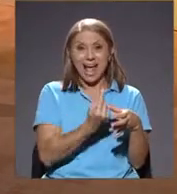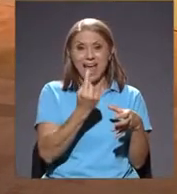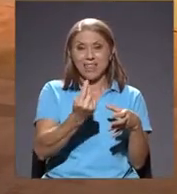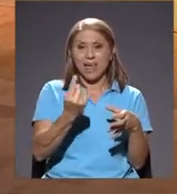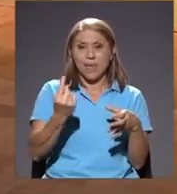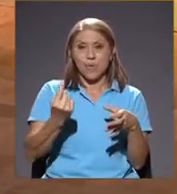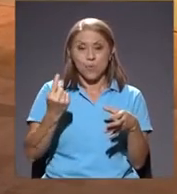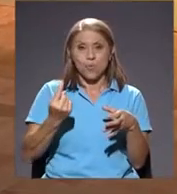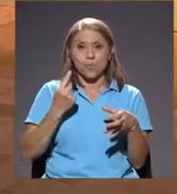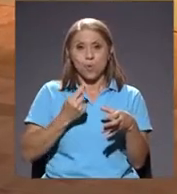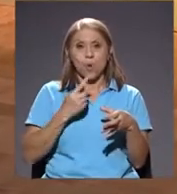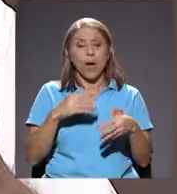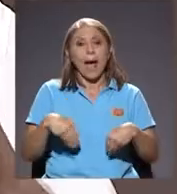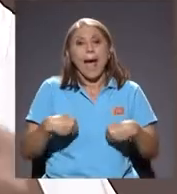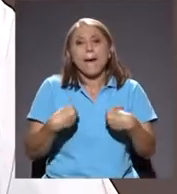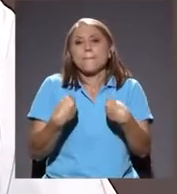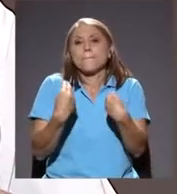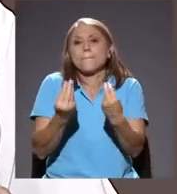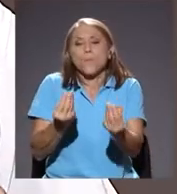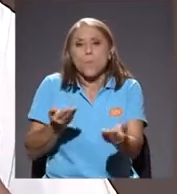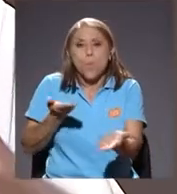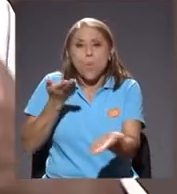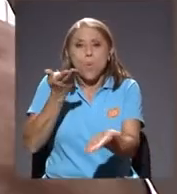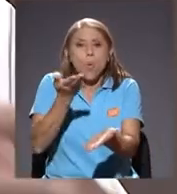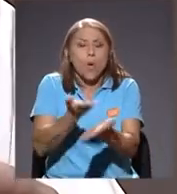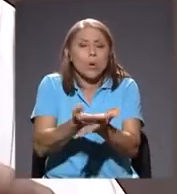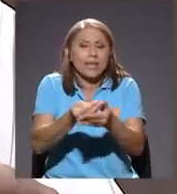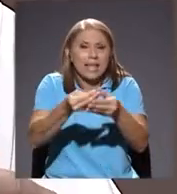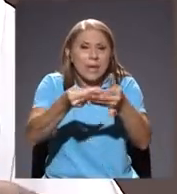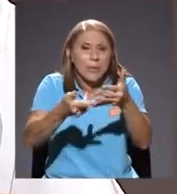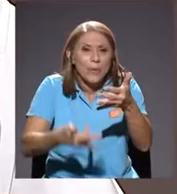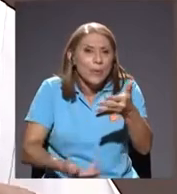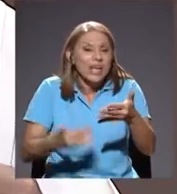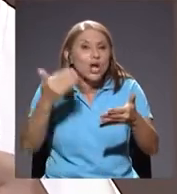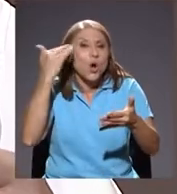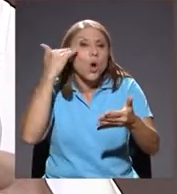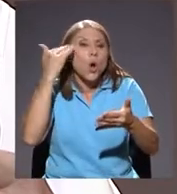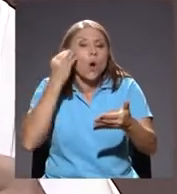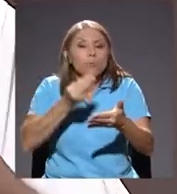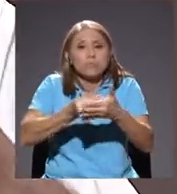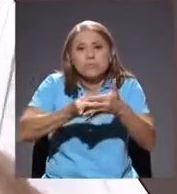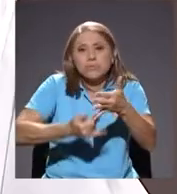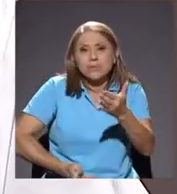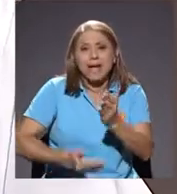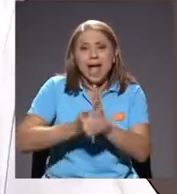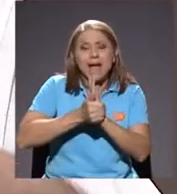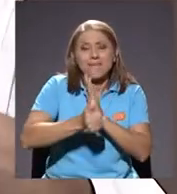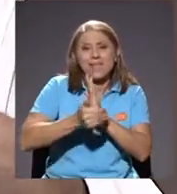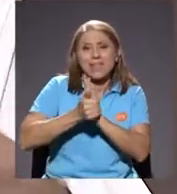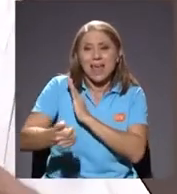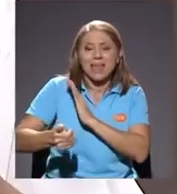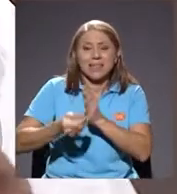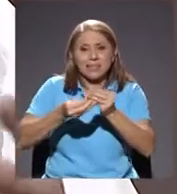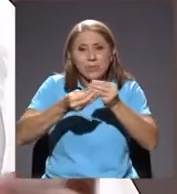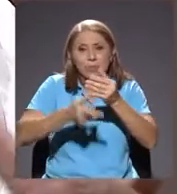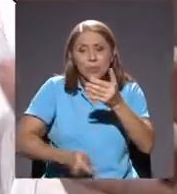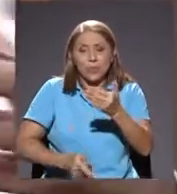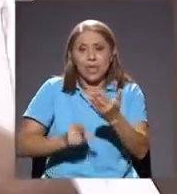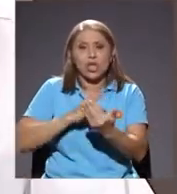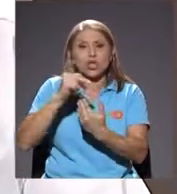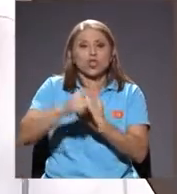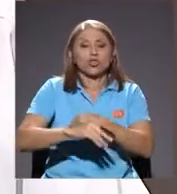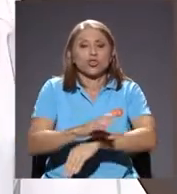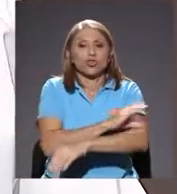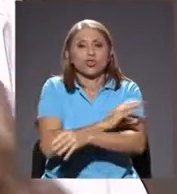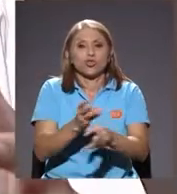variedad de conocimiento de habilidades de software de cosas que en su